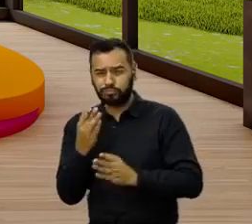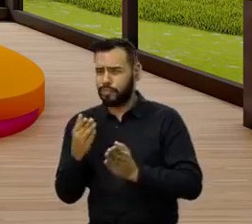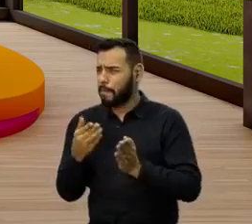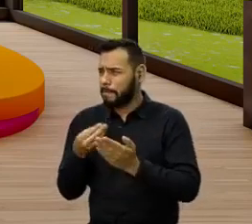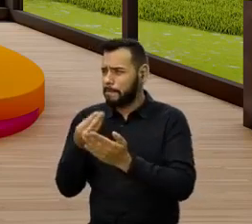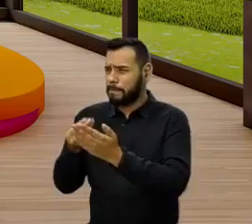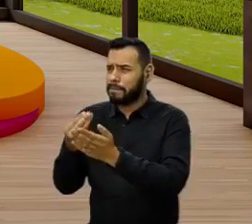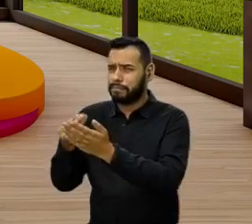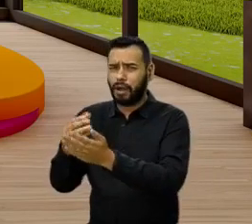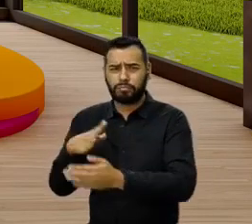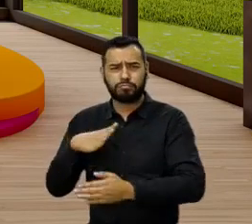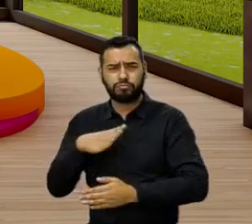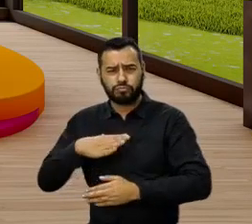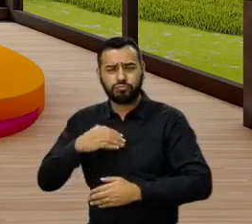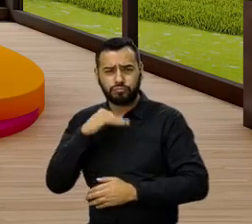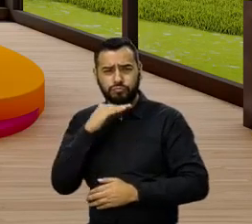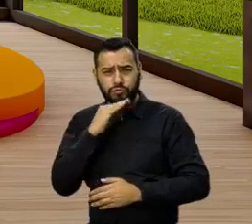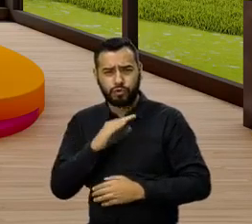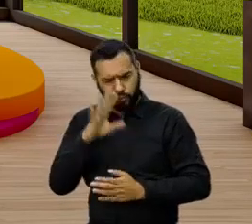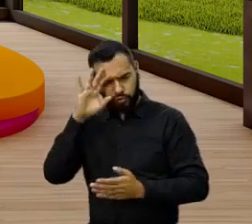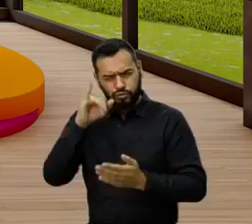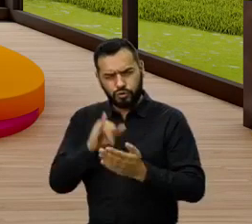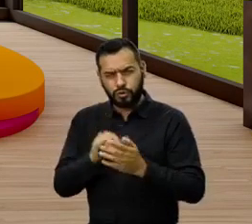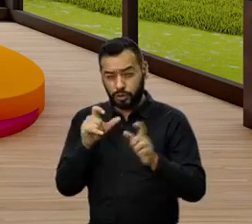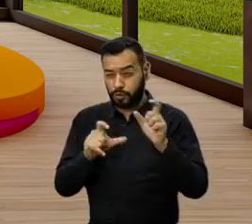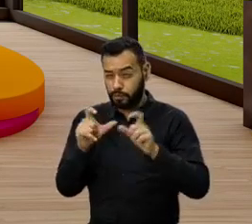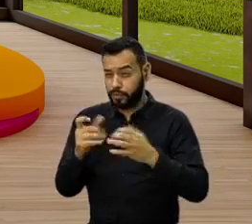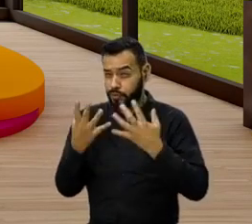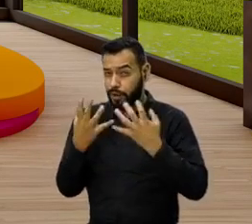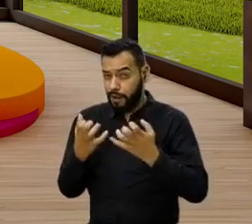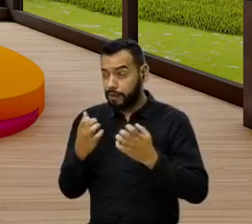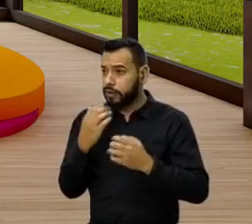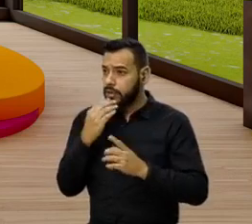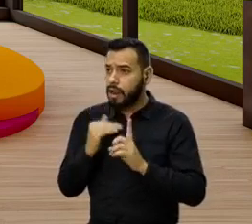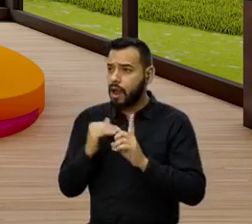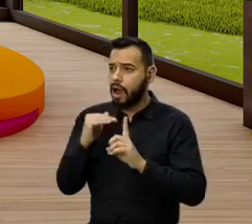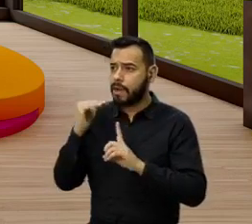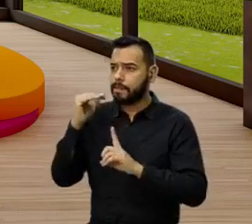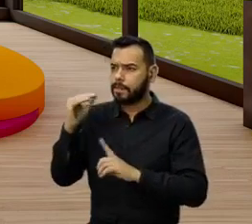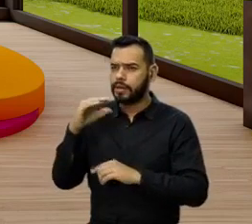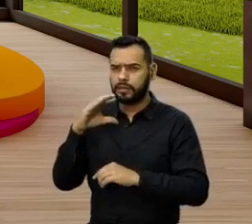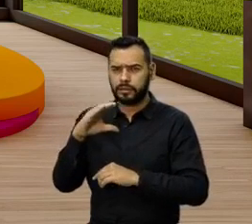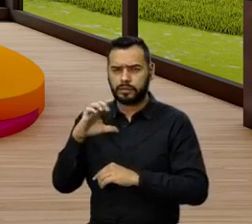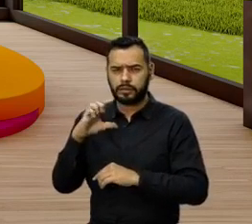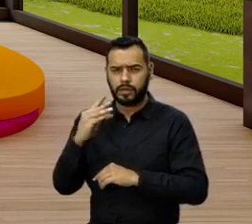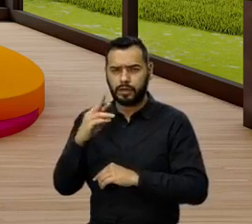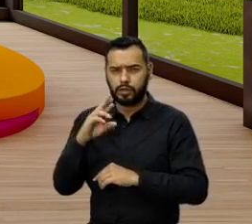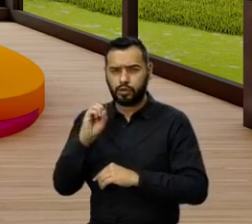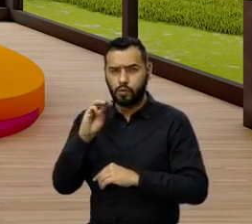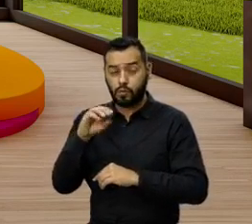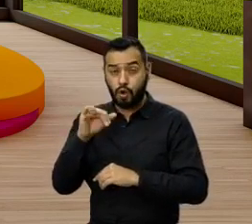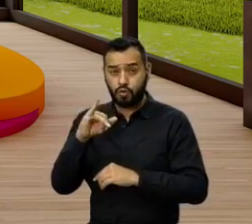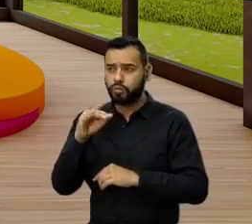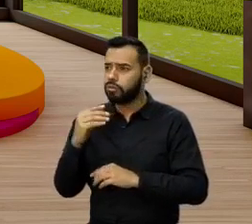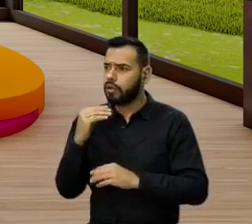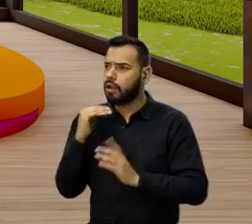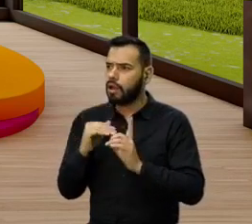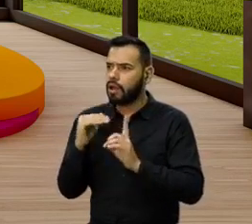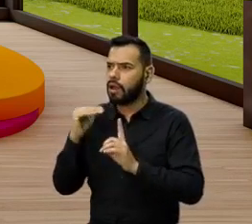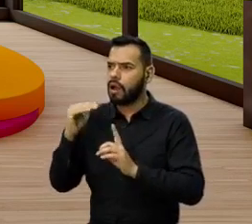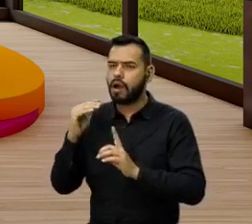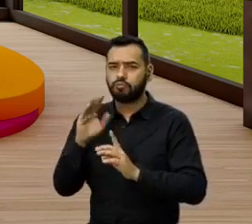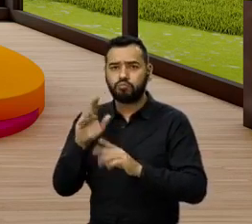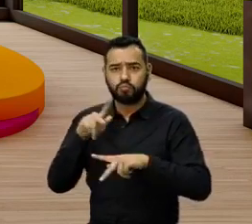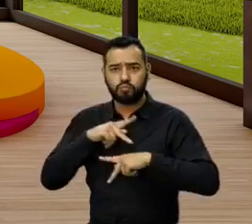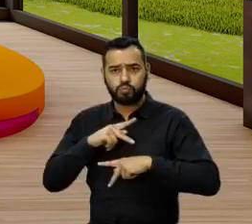cómodo yo bueno yo creo que la persona que quiera tener su apartamento en cedro monte y su vivienda propia pues puede hacerlo porque de